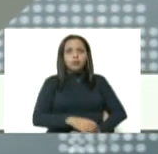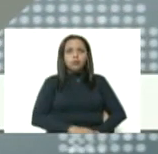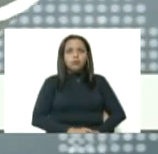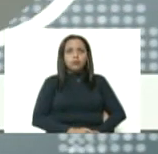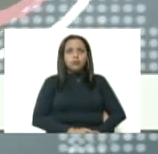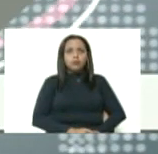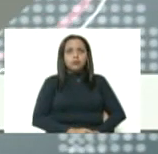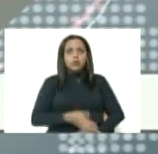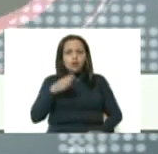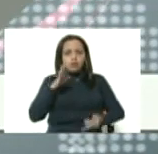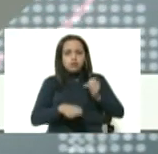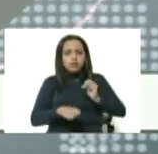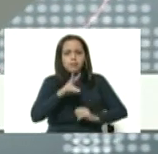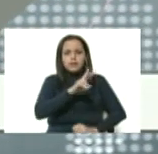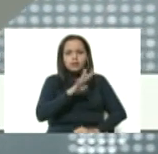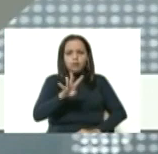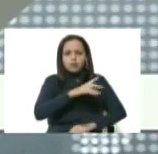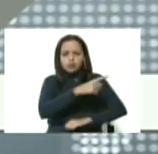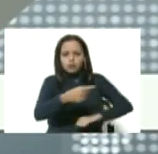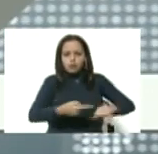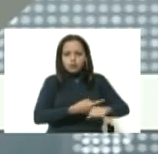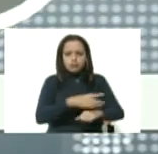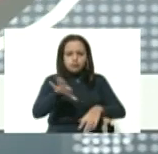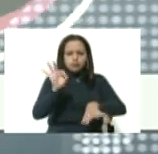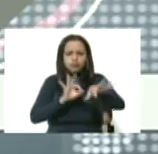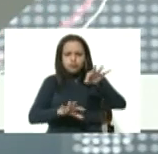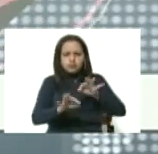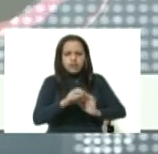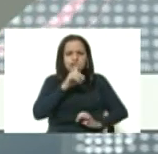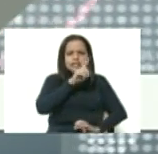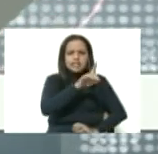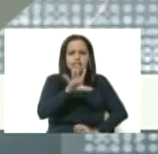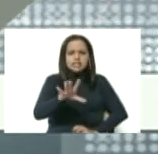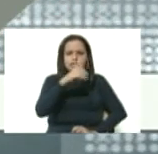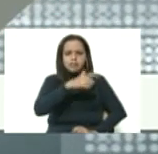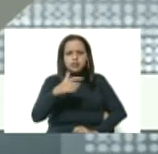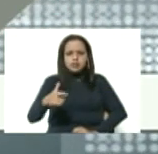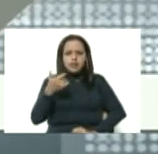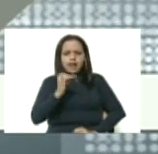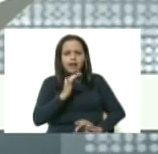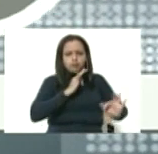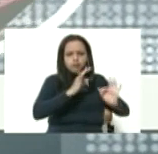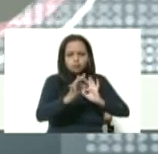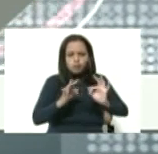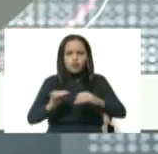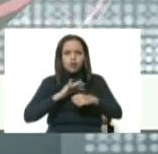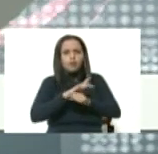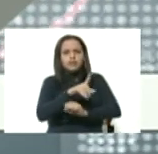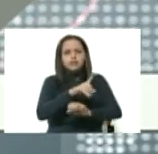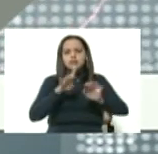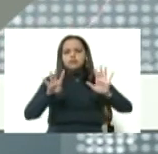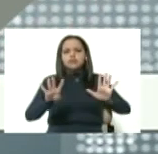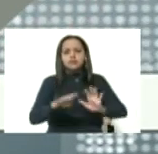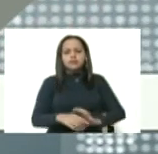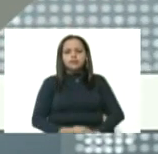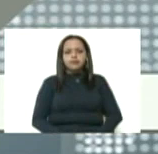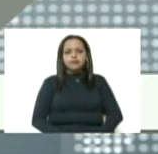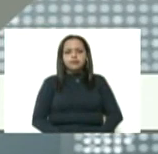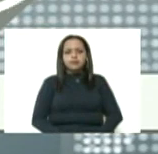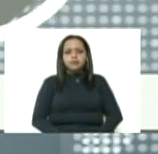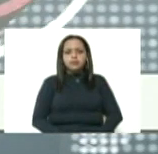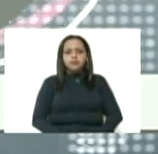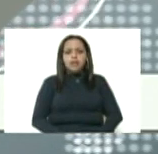en las últimas 24 horas, hemos diagnosticado 15 personas infectadas por COVID-19. 10